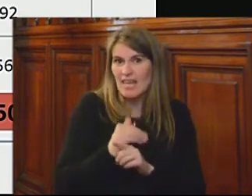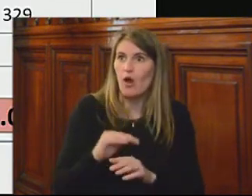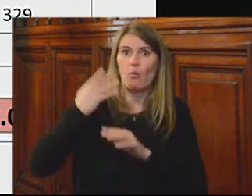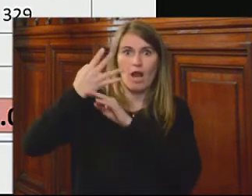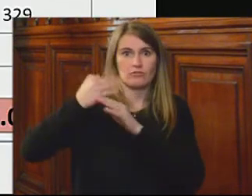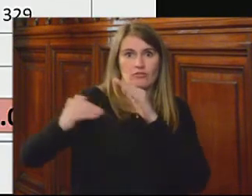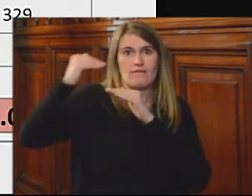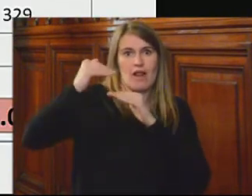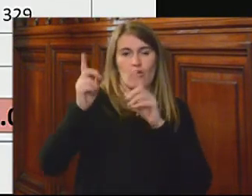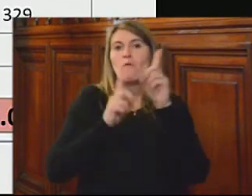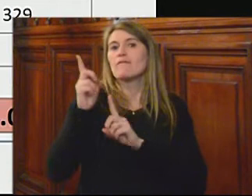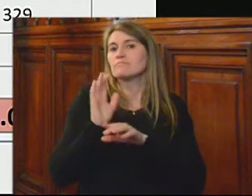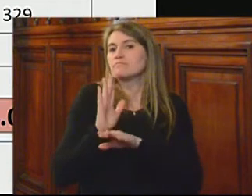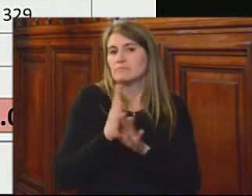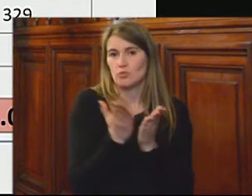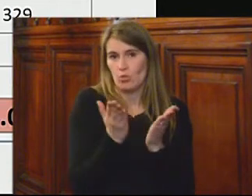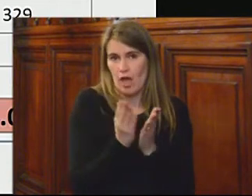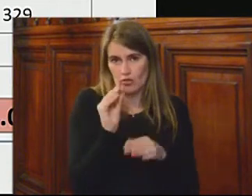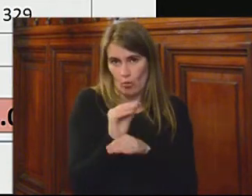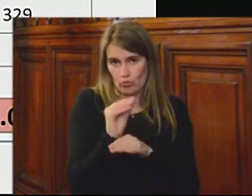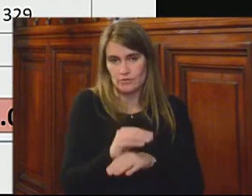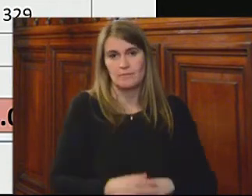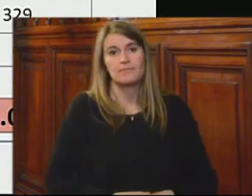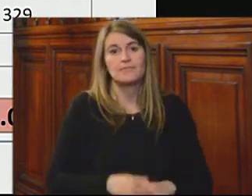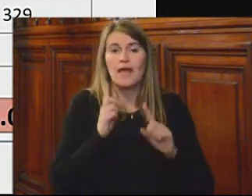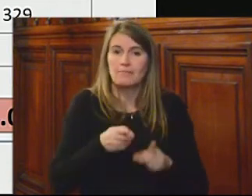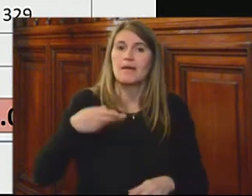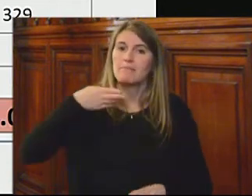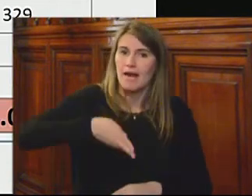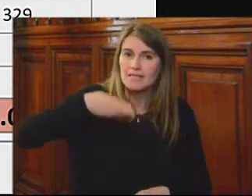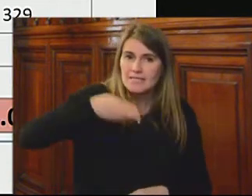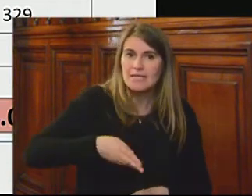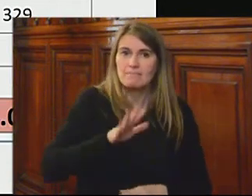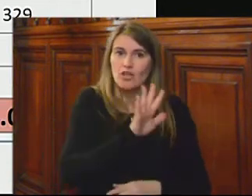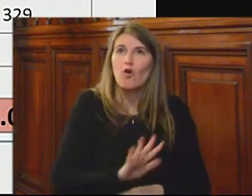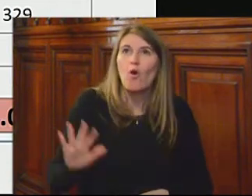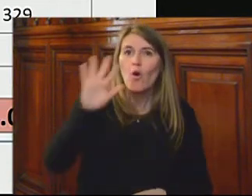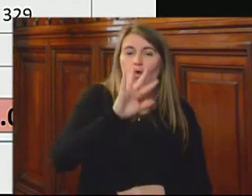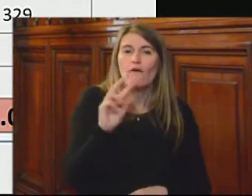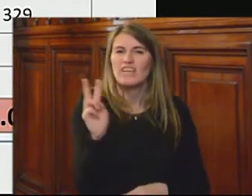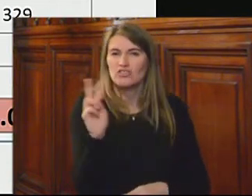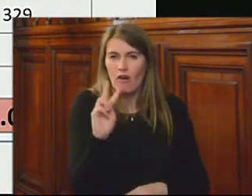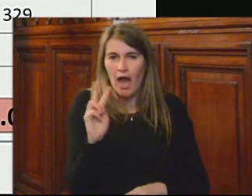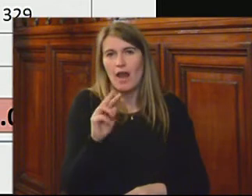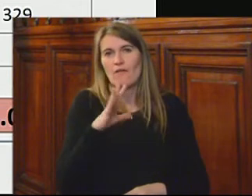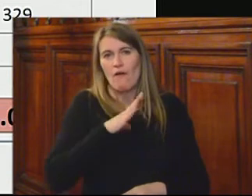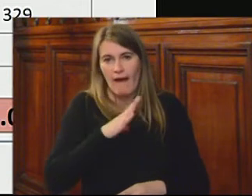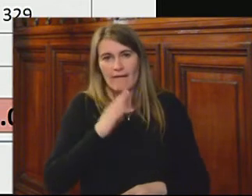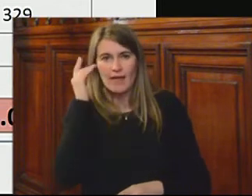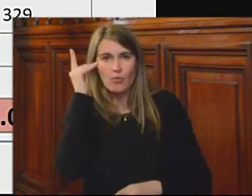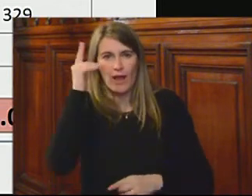Adelante. Igualmente, participantes en programas nacionales de formación educativa